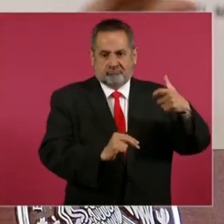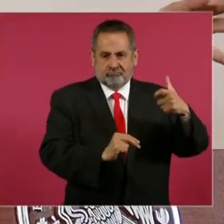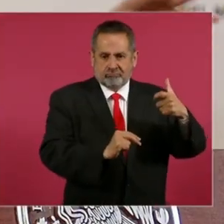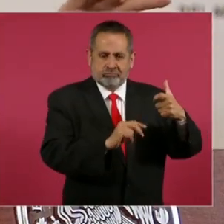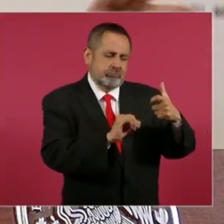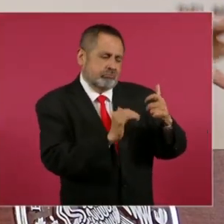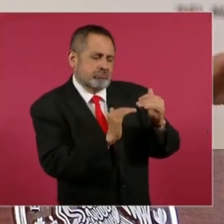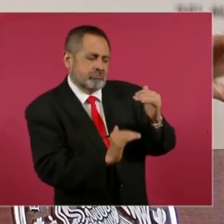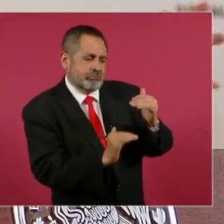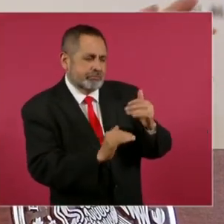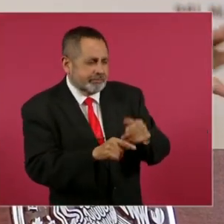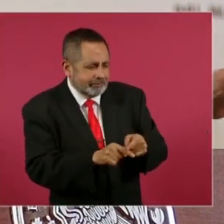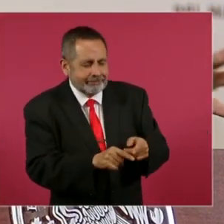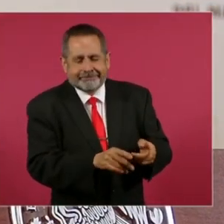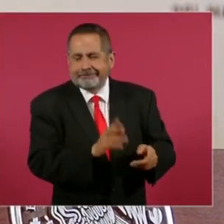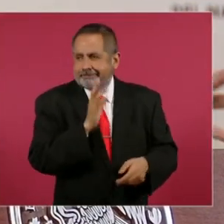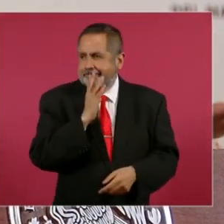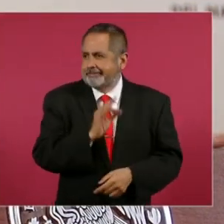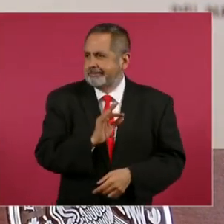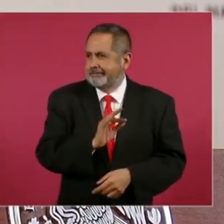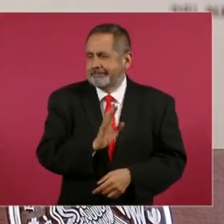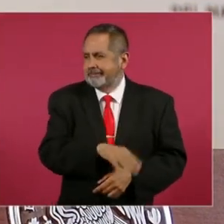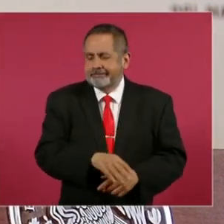Y ahora lo que veo, ¿sí?,